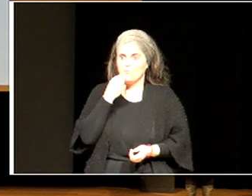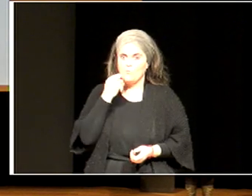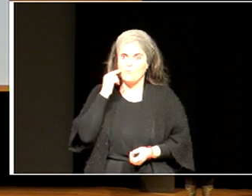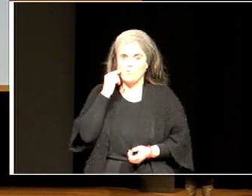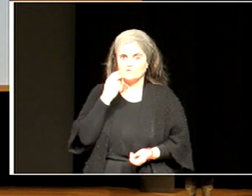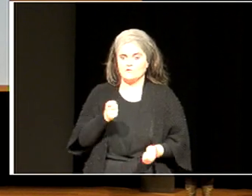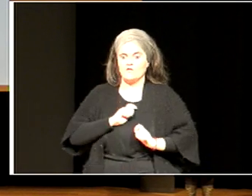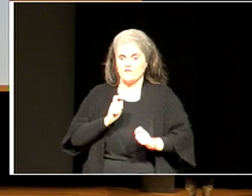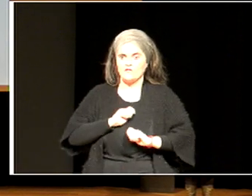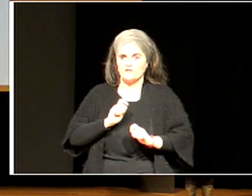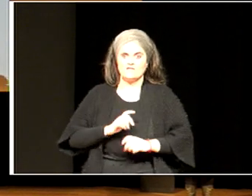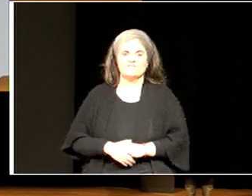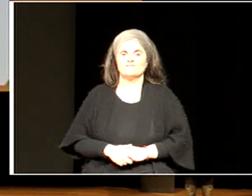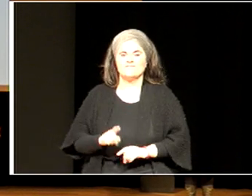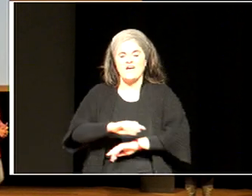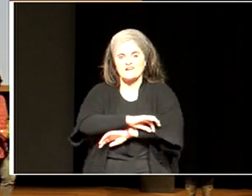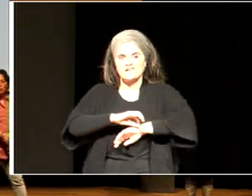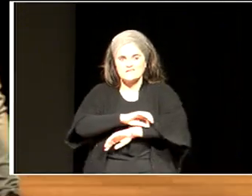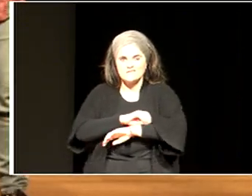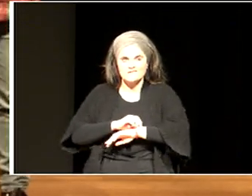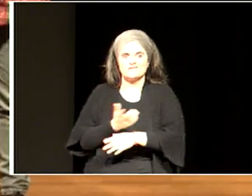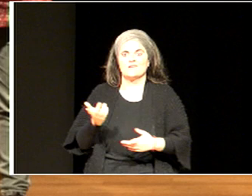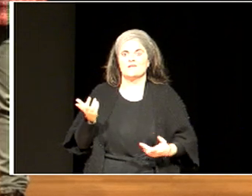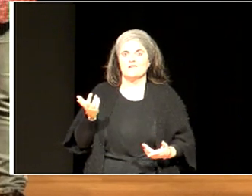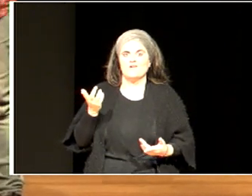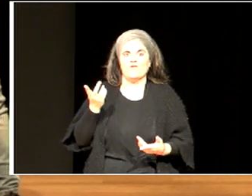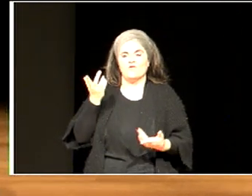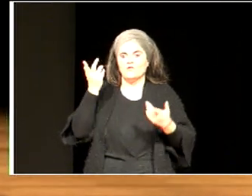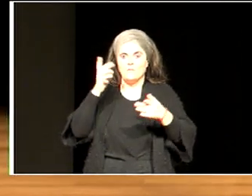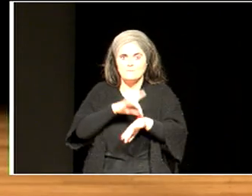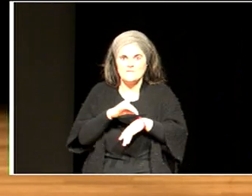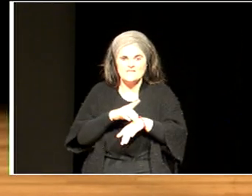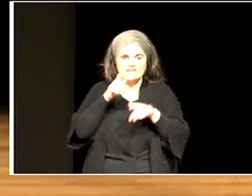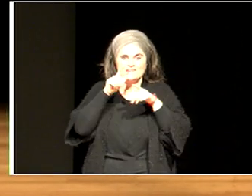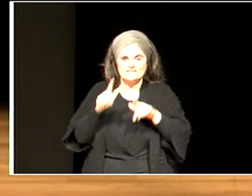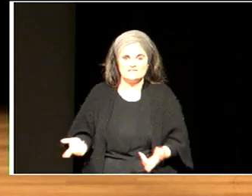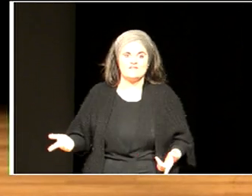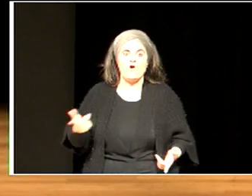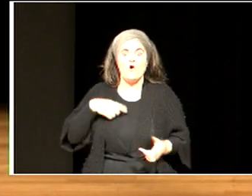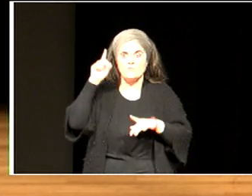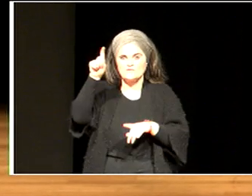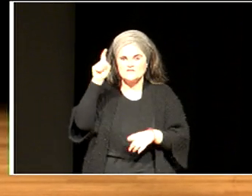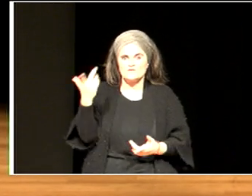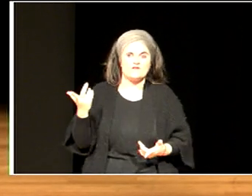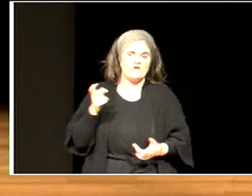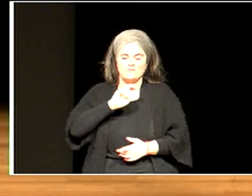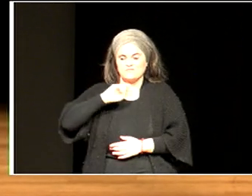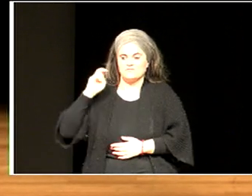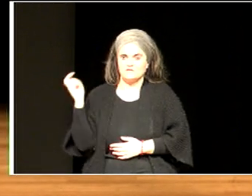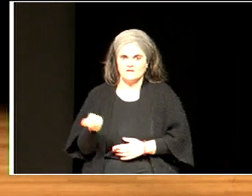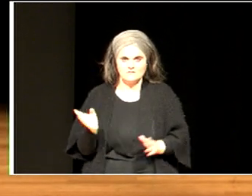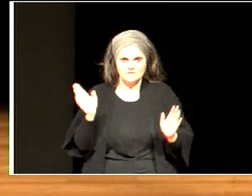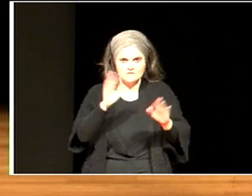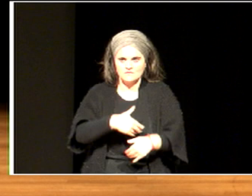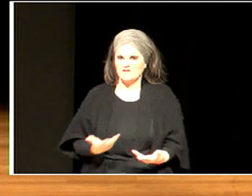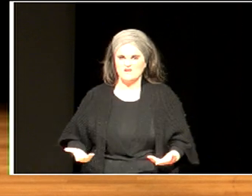ni una sola arquitecta ni una ingeniera ni una médica ni una bióloga ni una escritora ni una literata ni siquiera una profesora en una